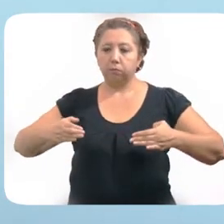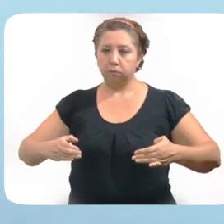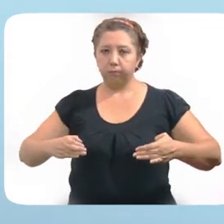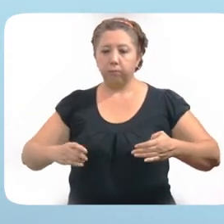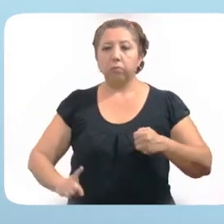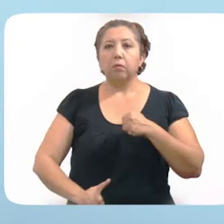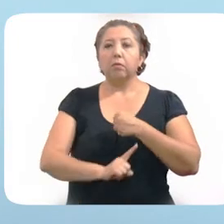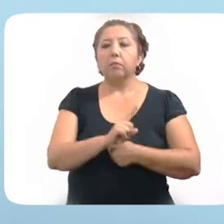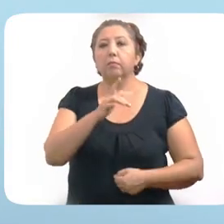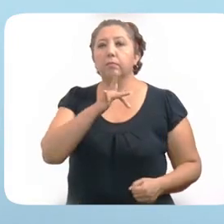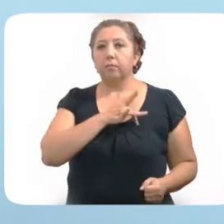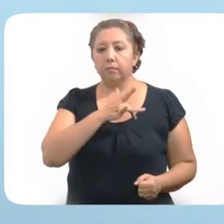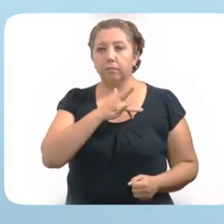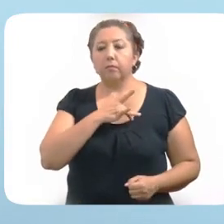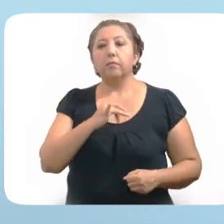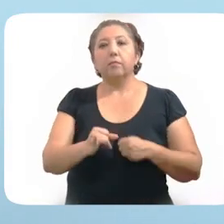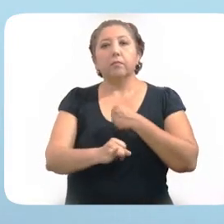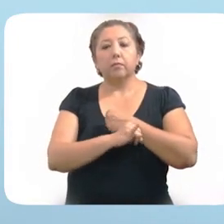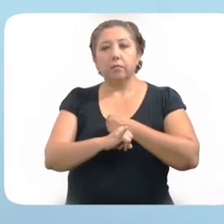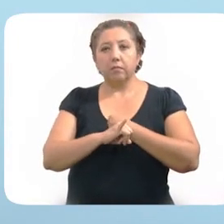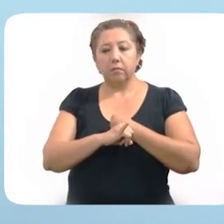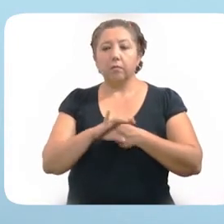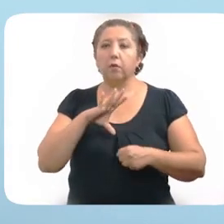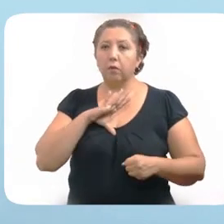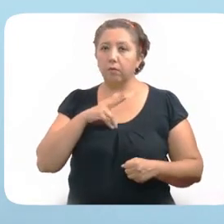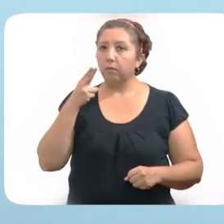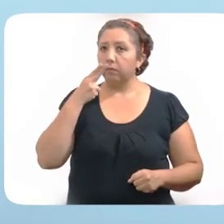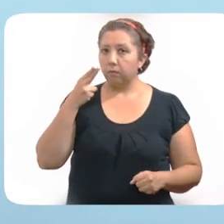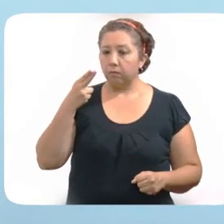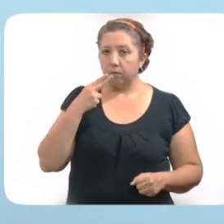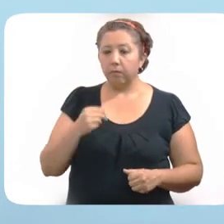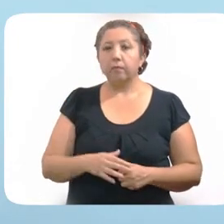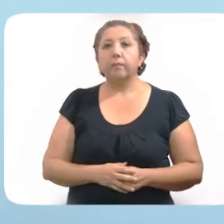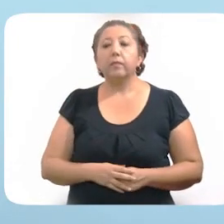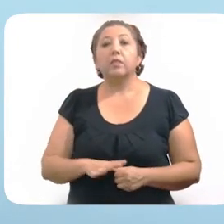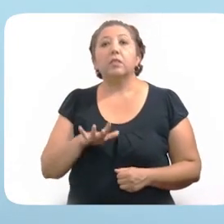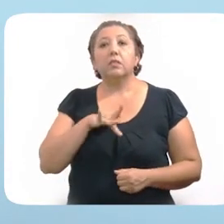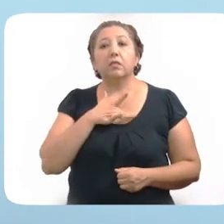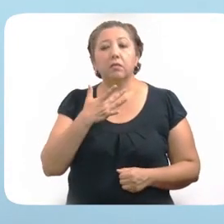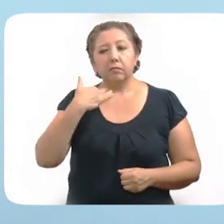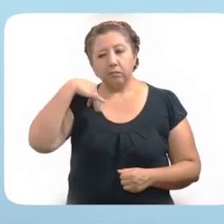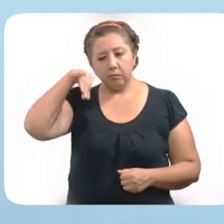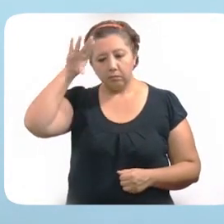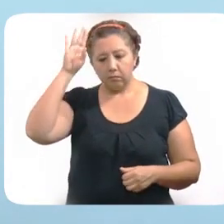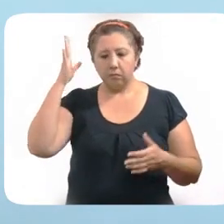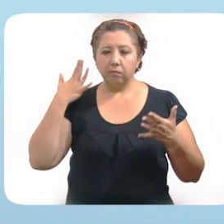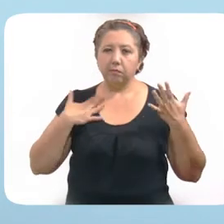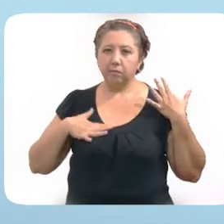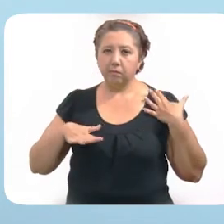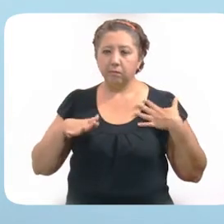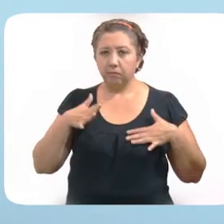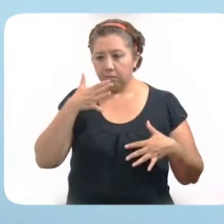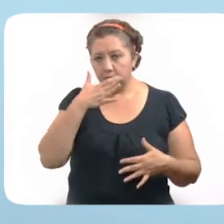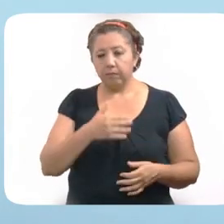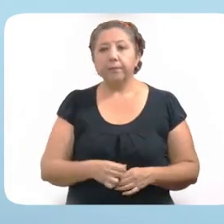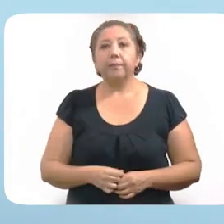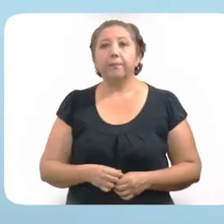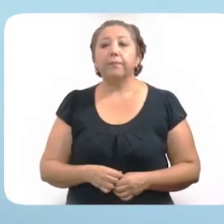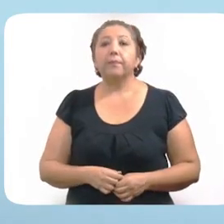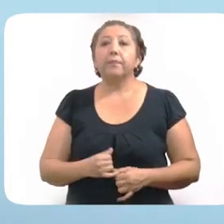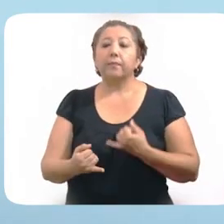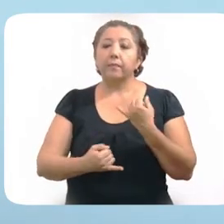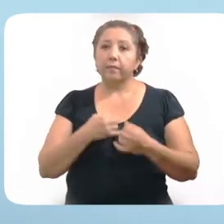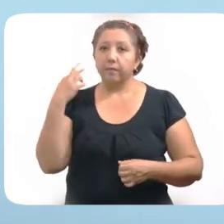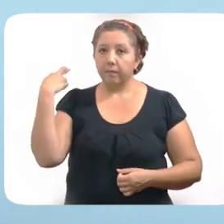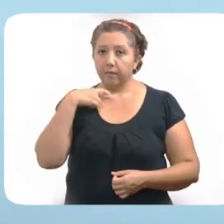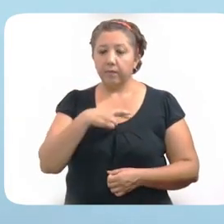sobrepeso, problemas cardíacos, VIH, cáncer o tabaquismo, si presentan fiebre, cansancio o tos seca,